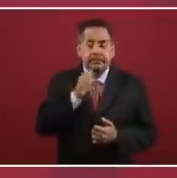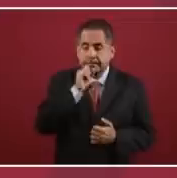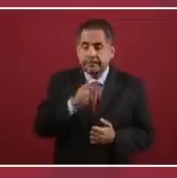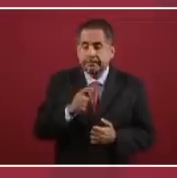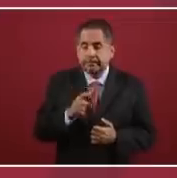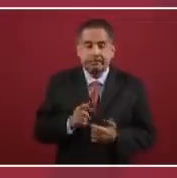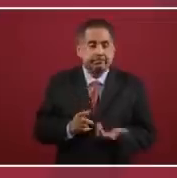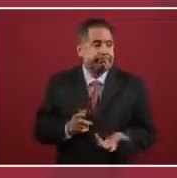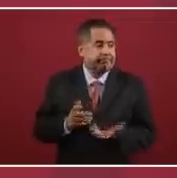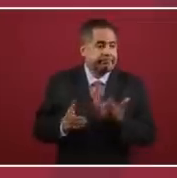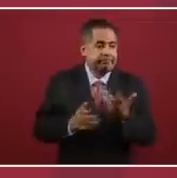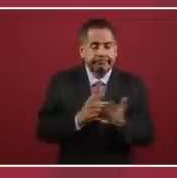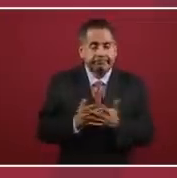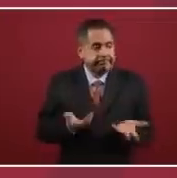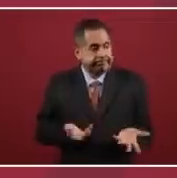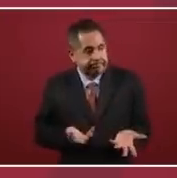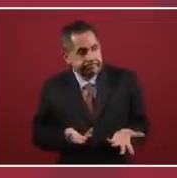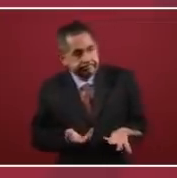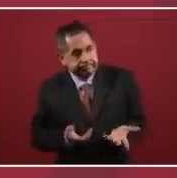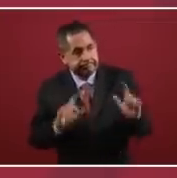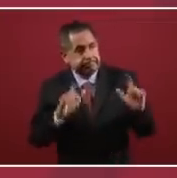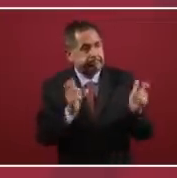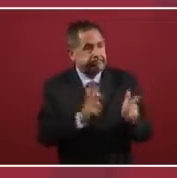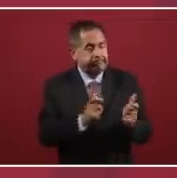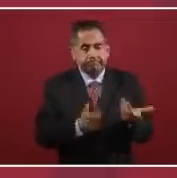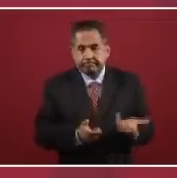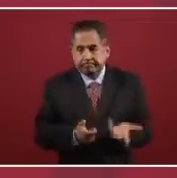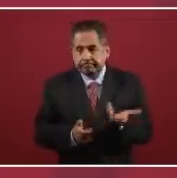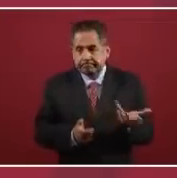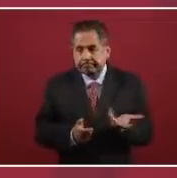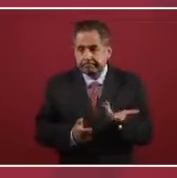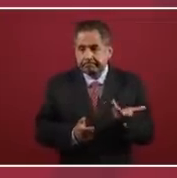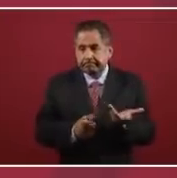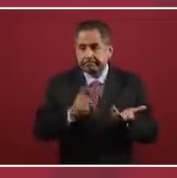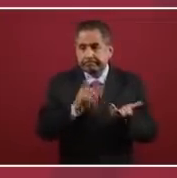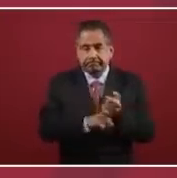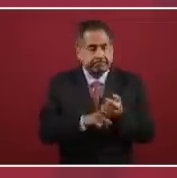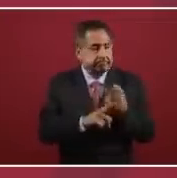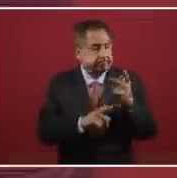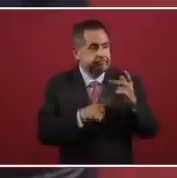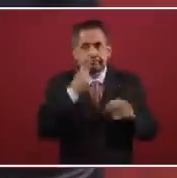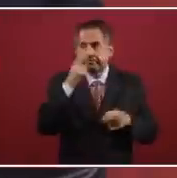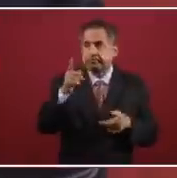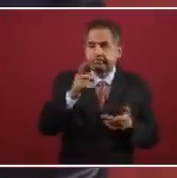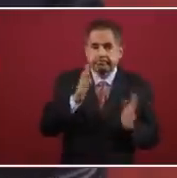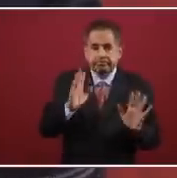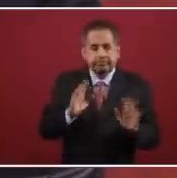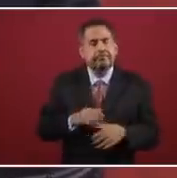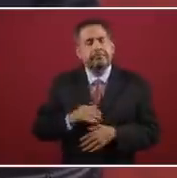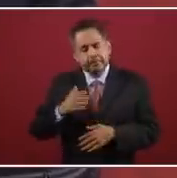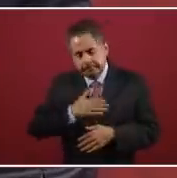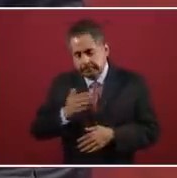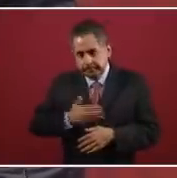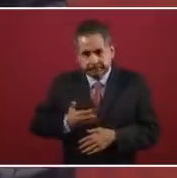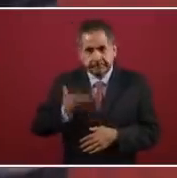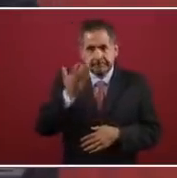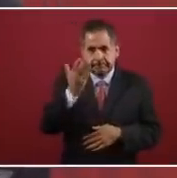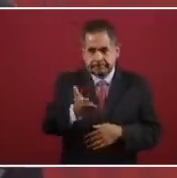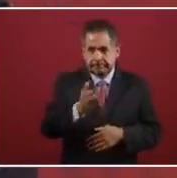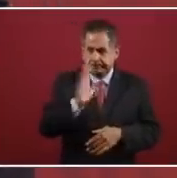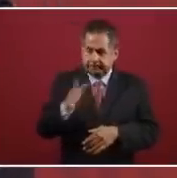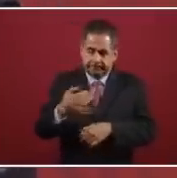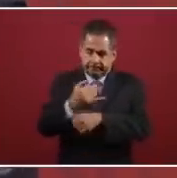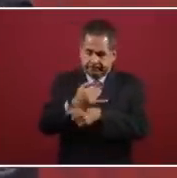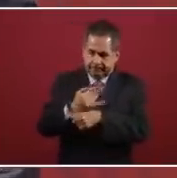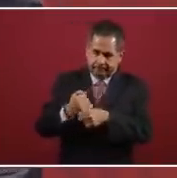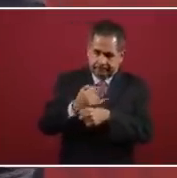para no quedarnos solo en la pura denuncia pública, estoy pidiendo que se haga una